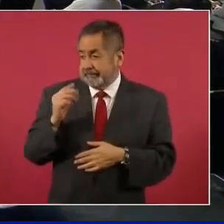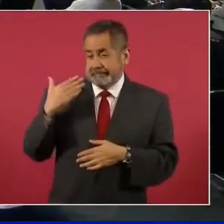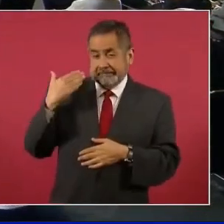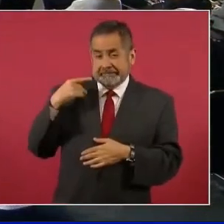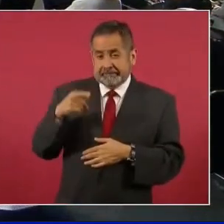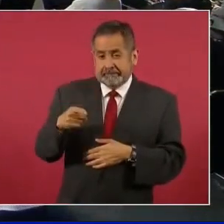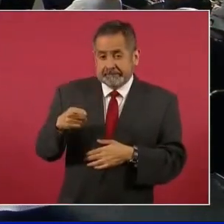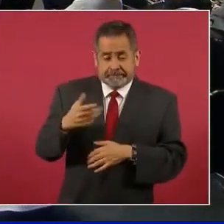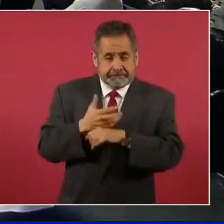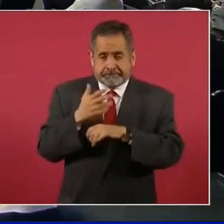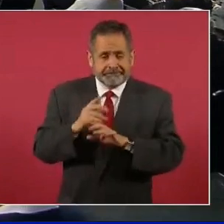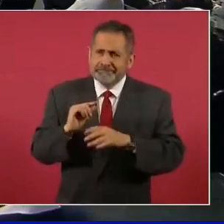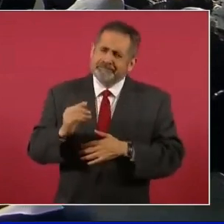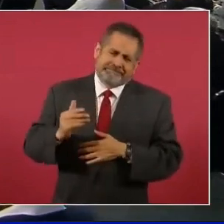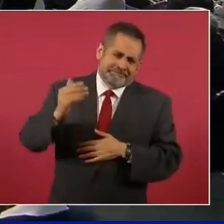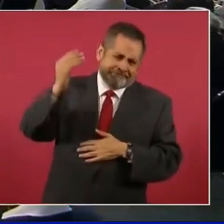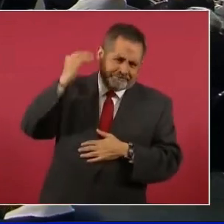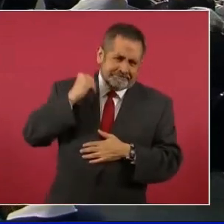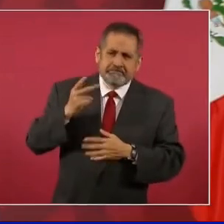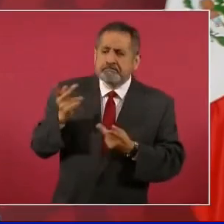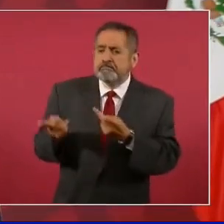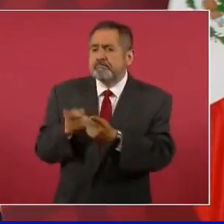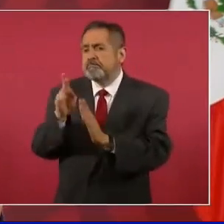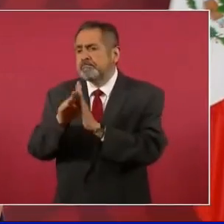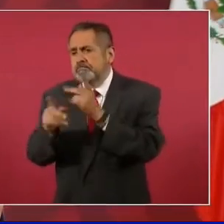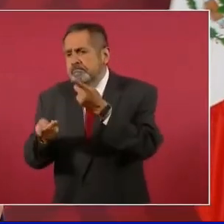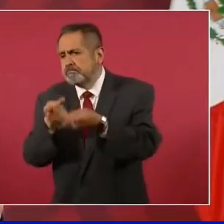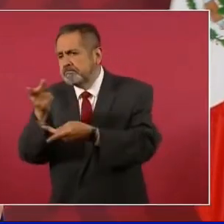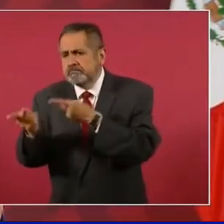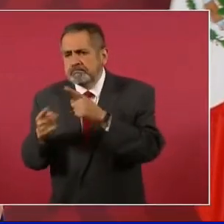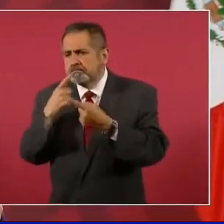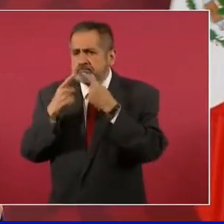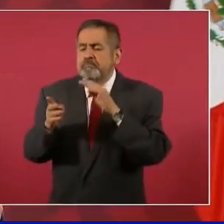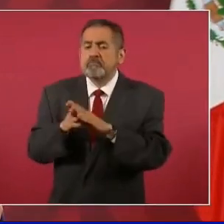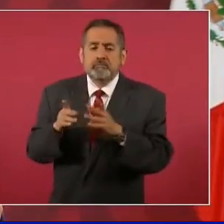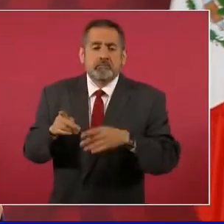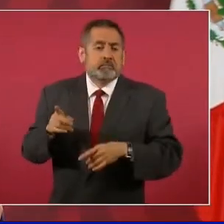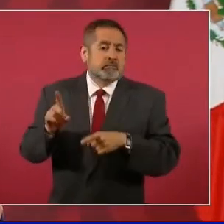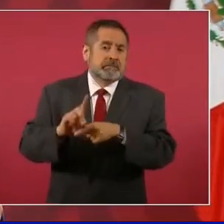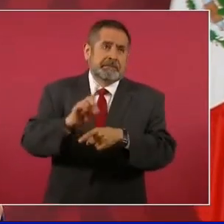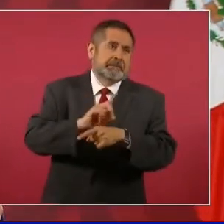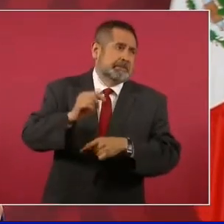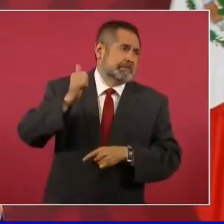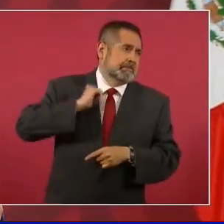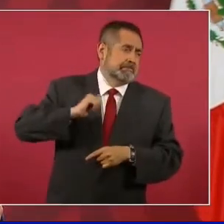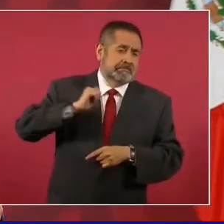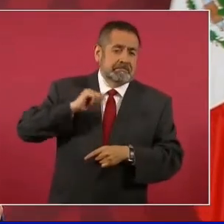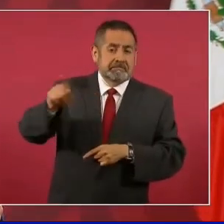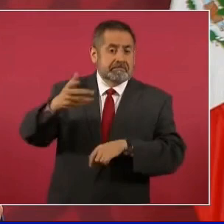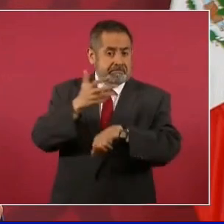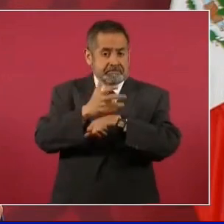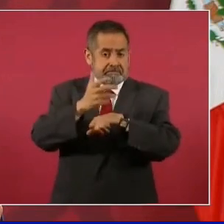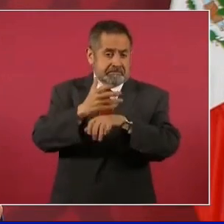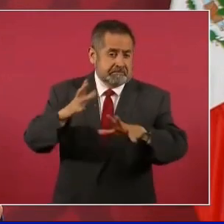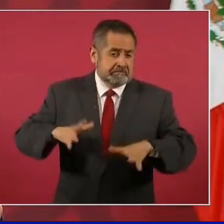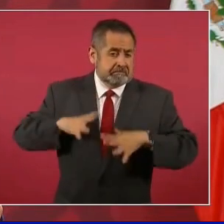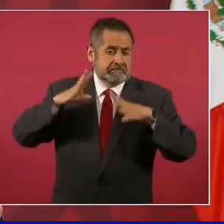el caso de Estados Unidos. Las consultas vienen desde la fundación de ese país.